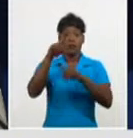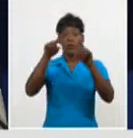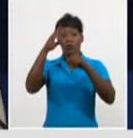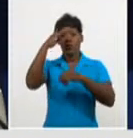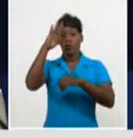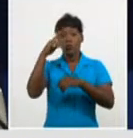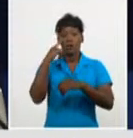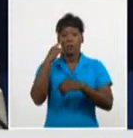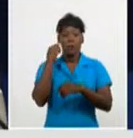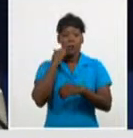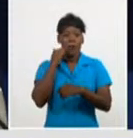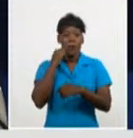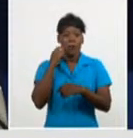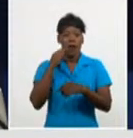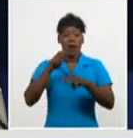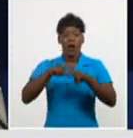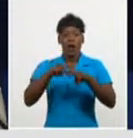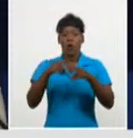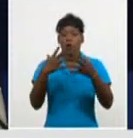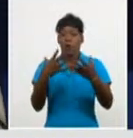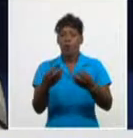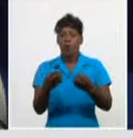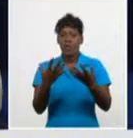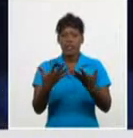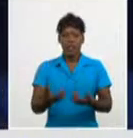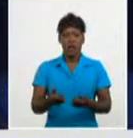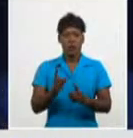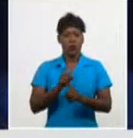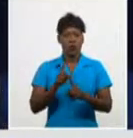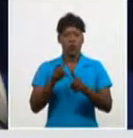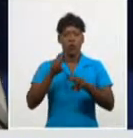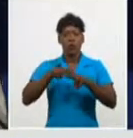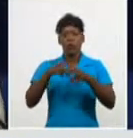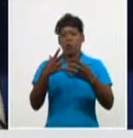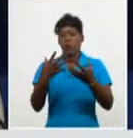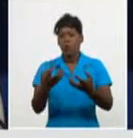no seco. Bueno, esto es lo que podemos precisar con eso. Hay